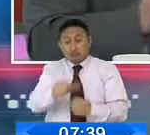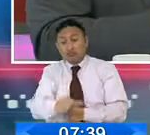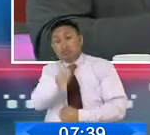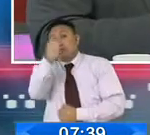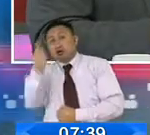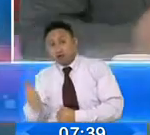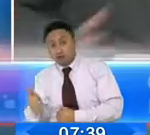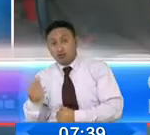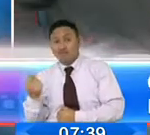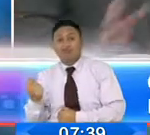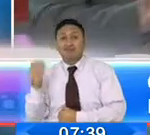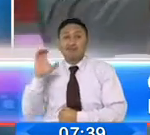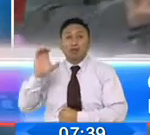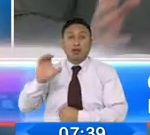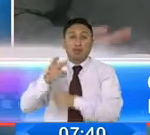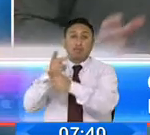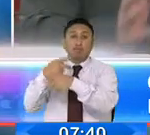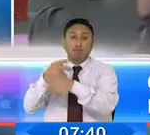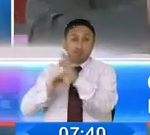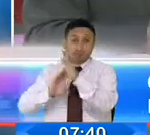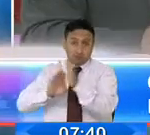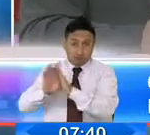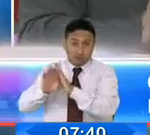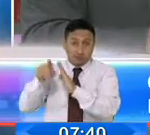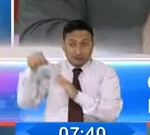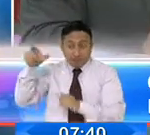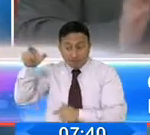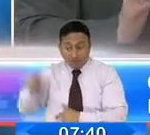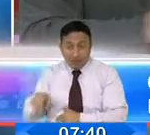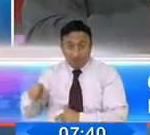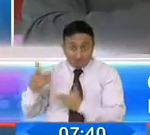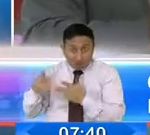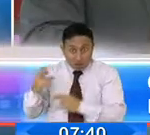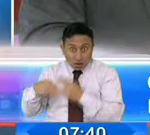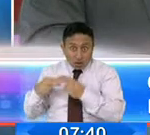Capital Progreso, es para darle aliento a lo que ya está.